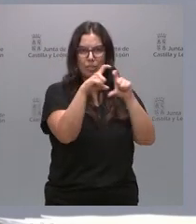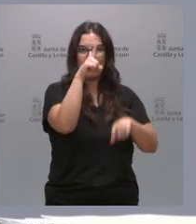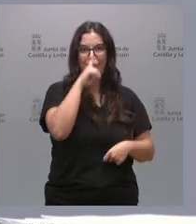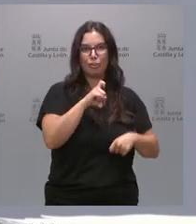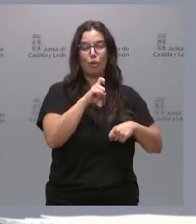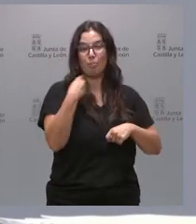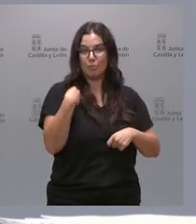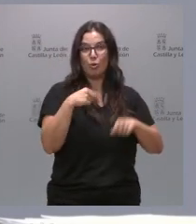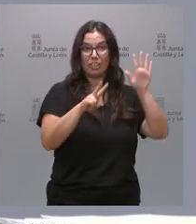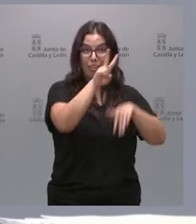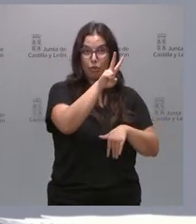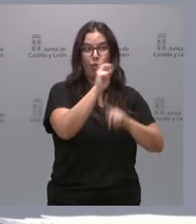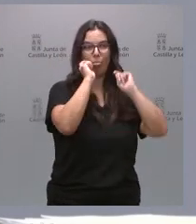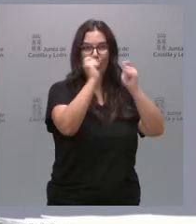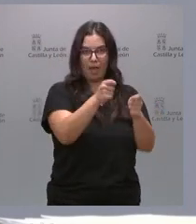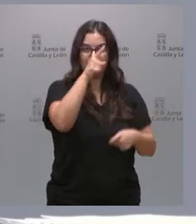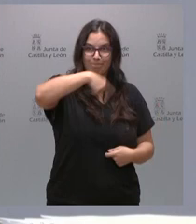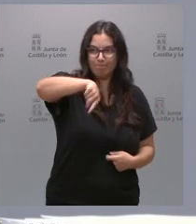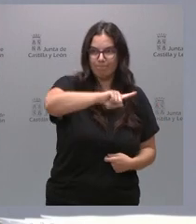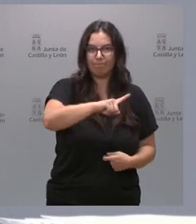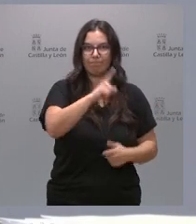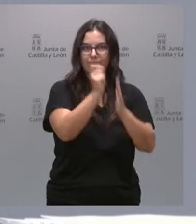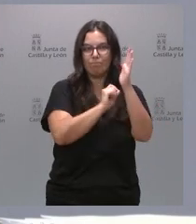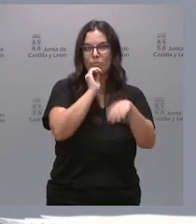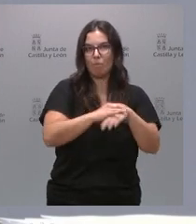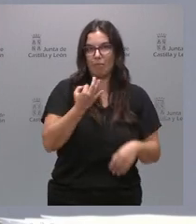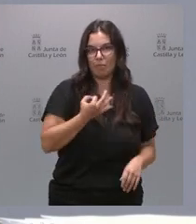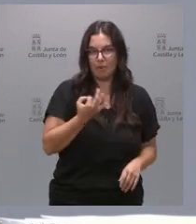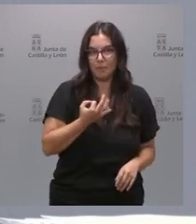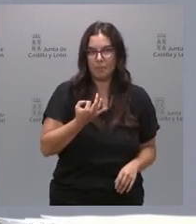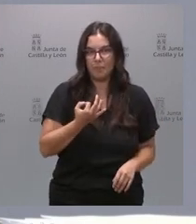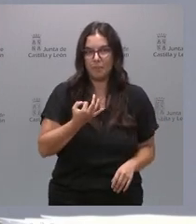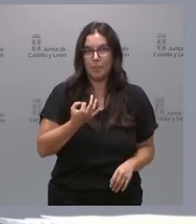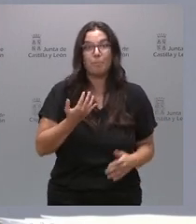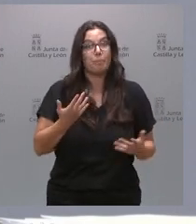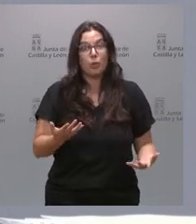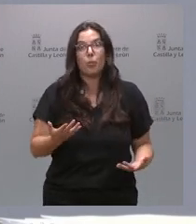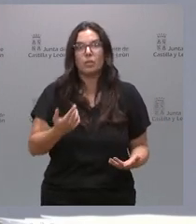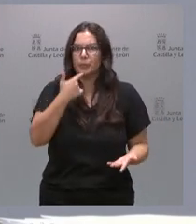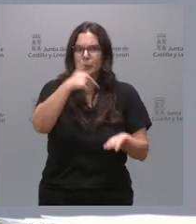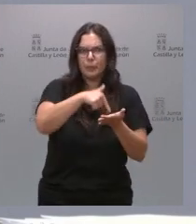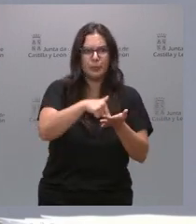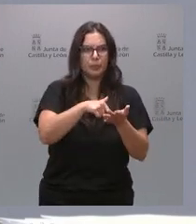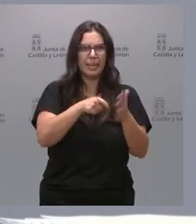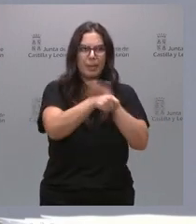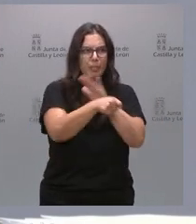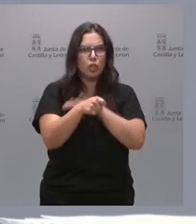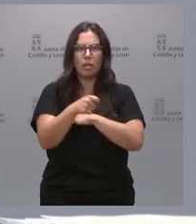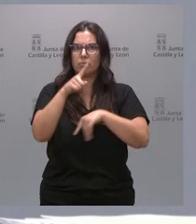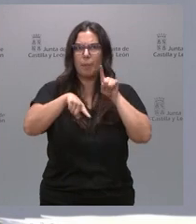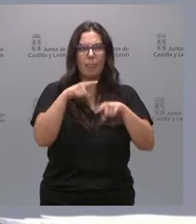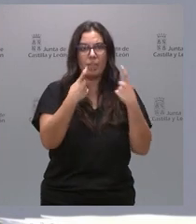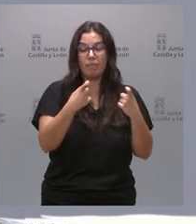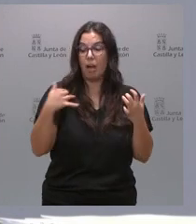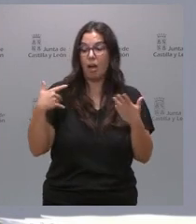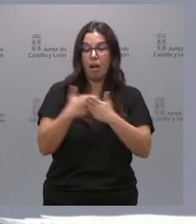año 1972 la concesión de esta actividad y por tanto exigir las inversiones que fueran precisas lo hemos